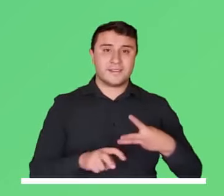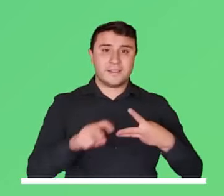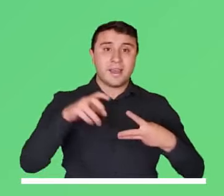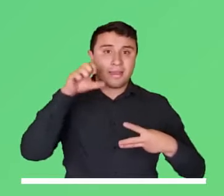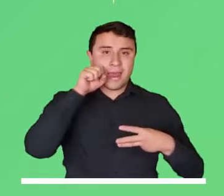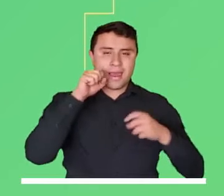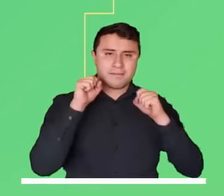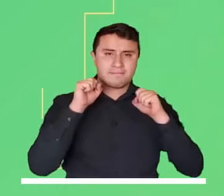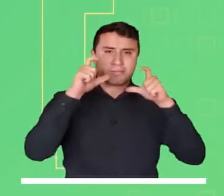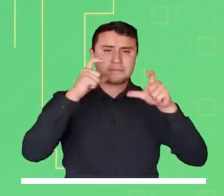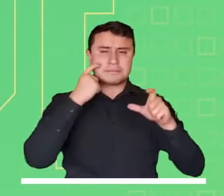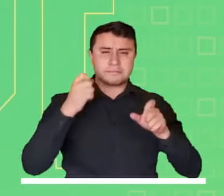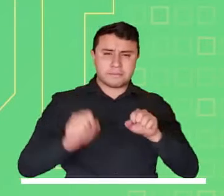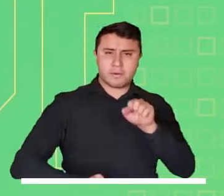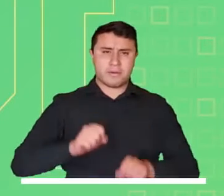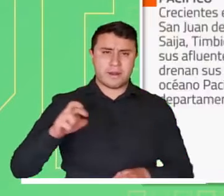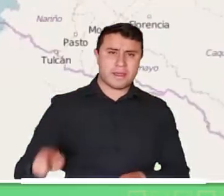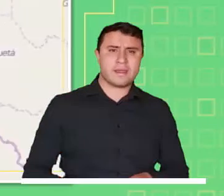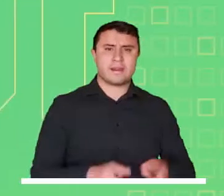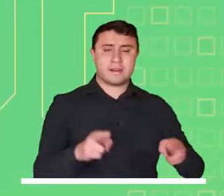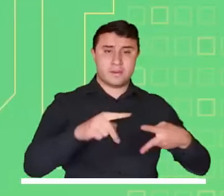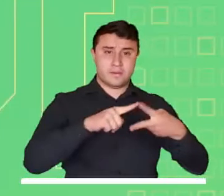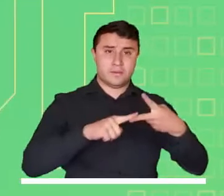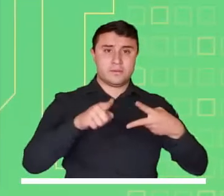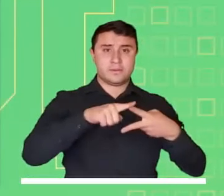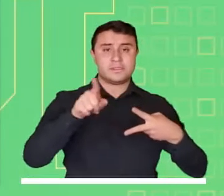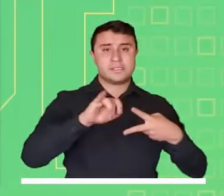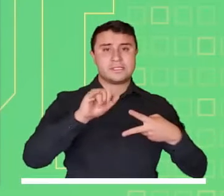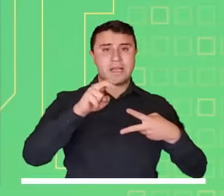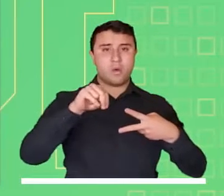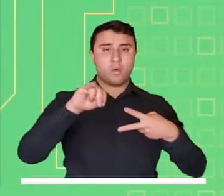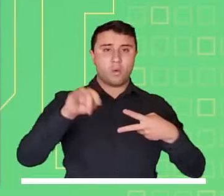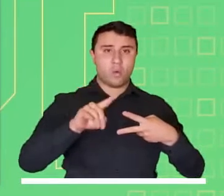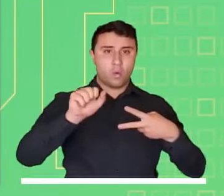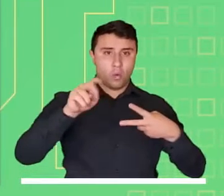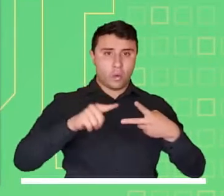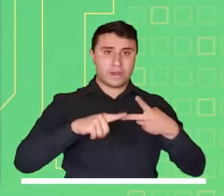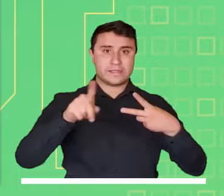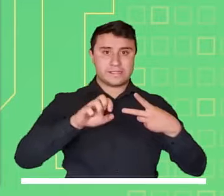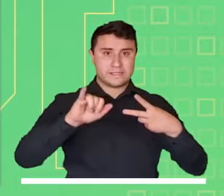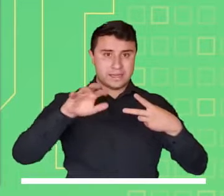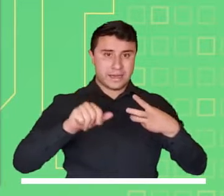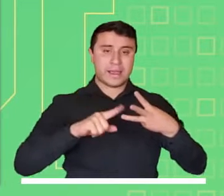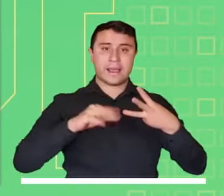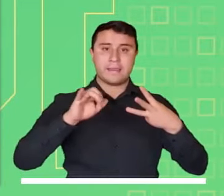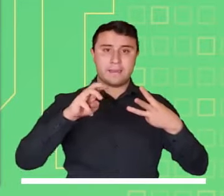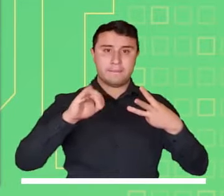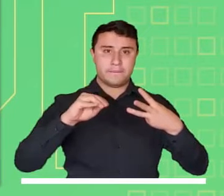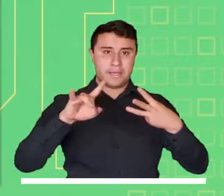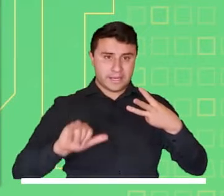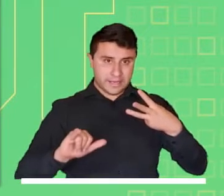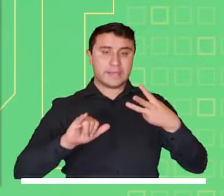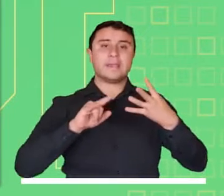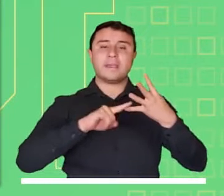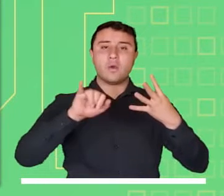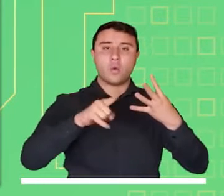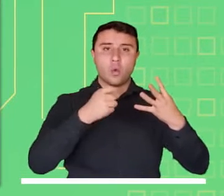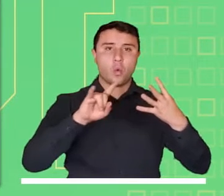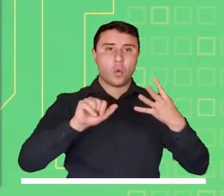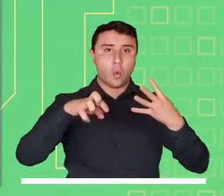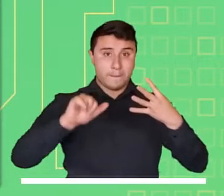Veamos ahora las alertas que se encuentran activas. Alerta naranja por probabilidad de crecientes en los ríos San Juan del Micay,